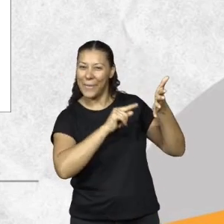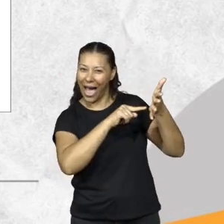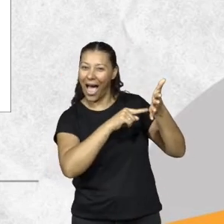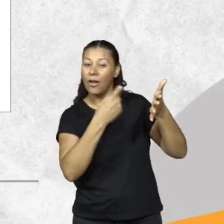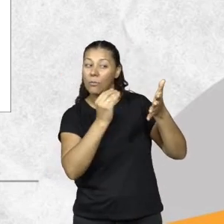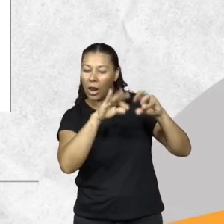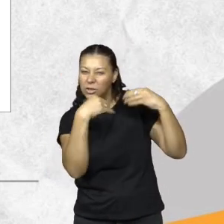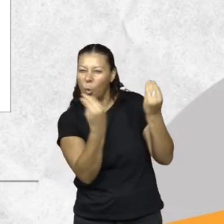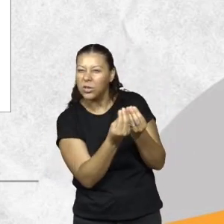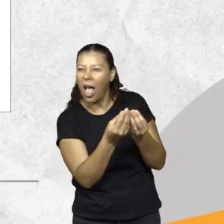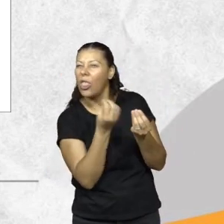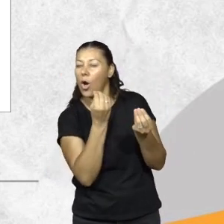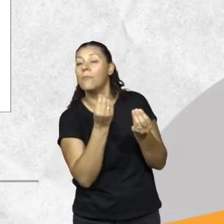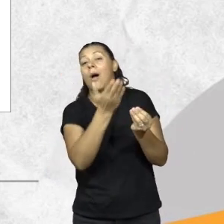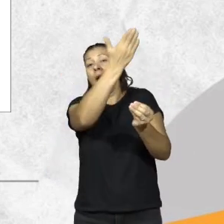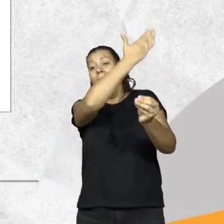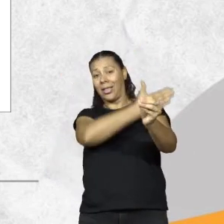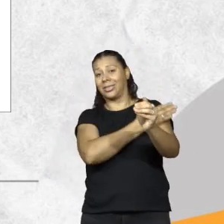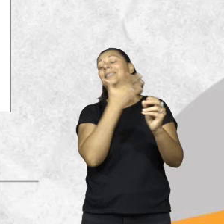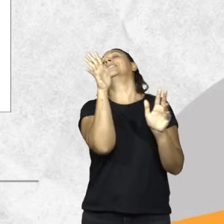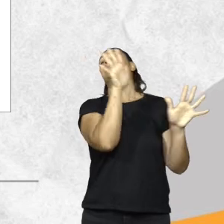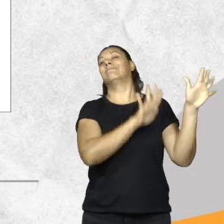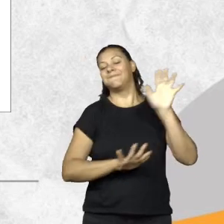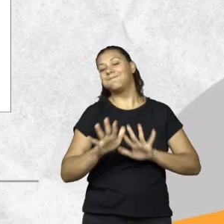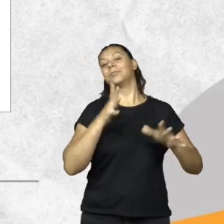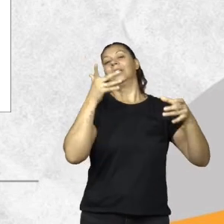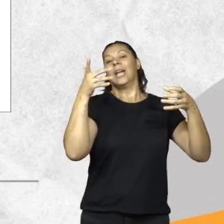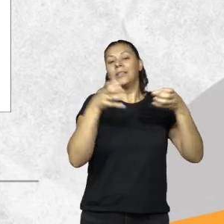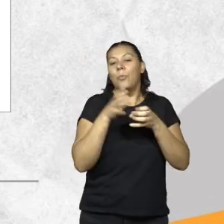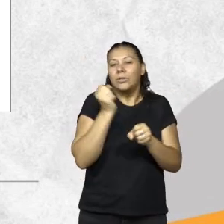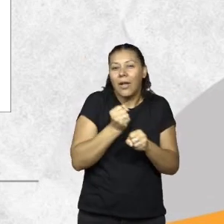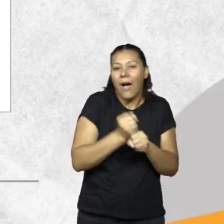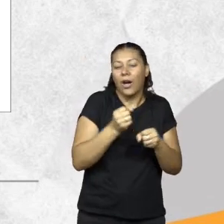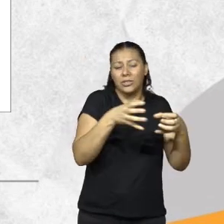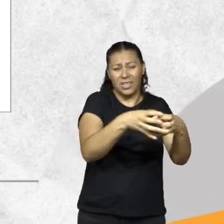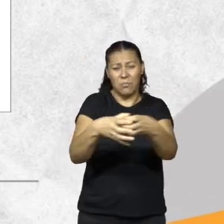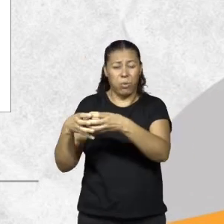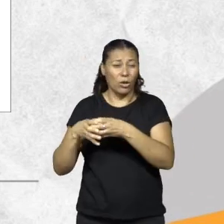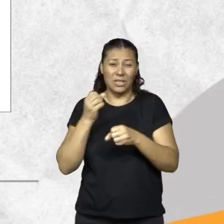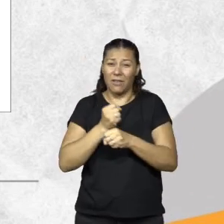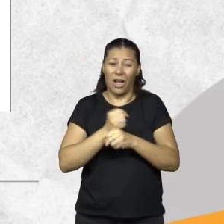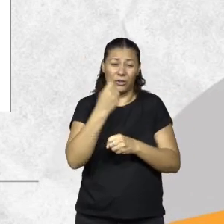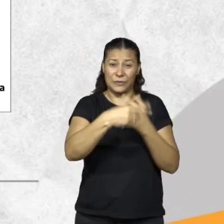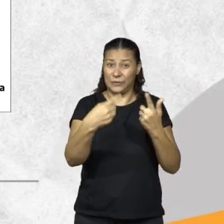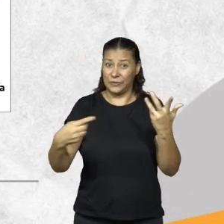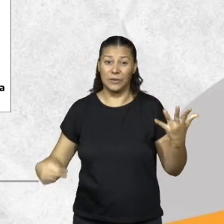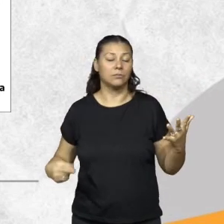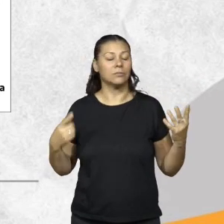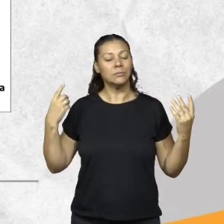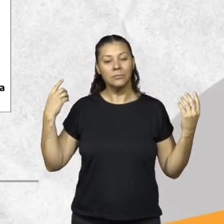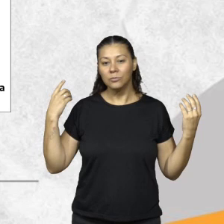Hay muchos equipos trabajando detrás de esto. Es un equipo muy grande de personas que hay para sostener este